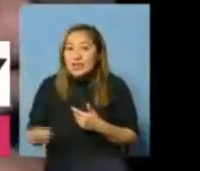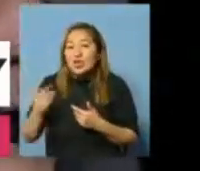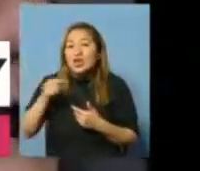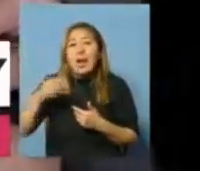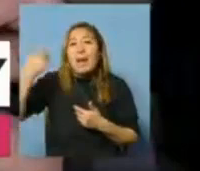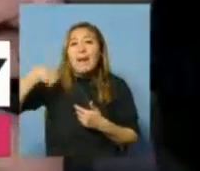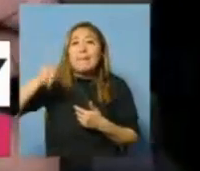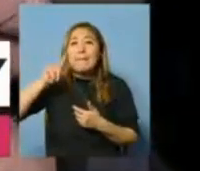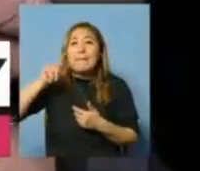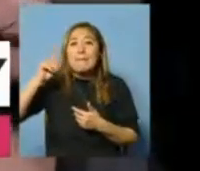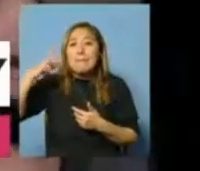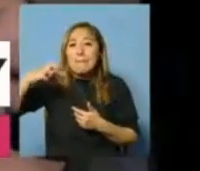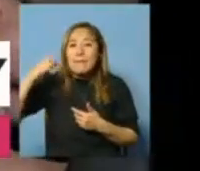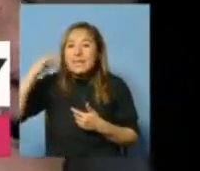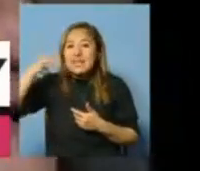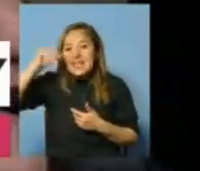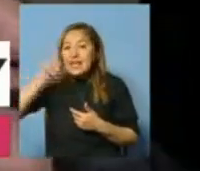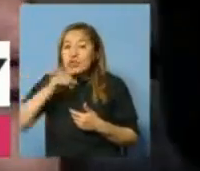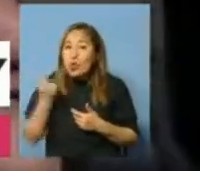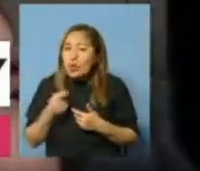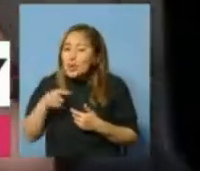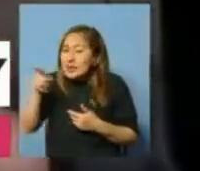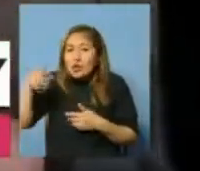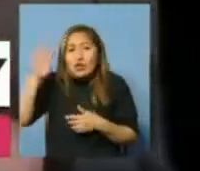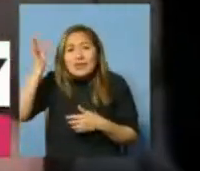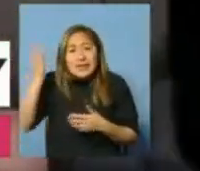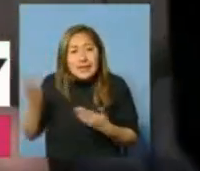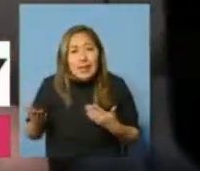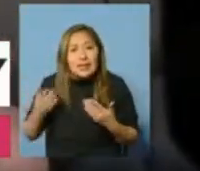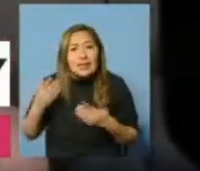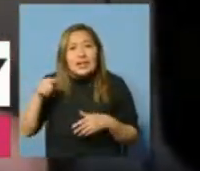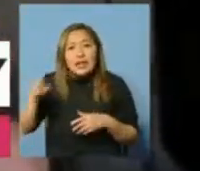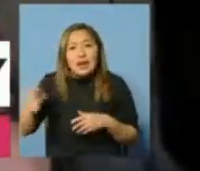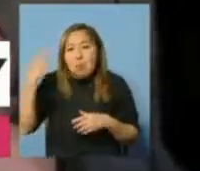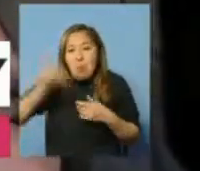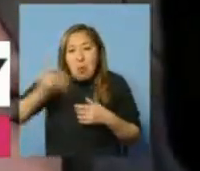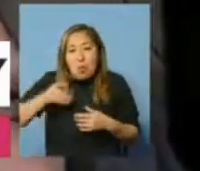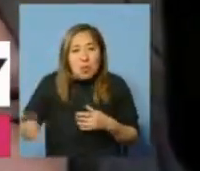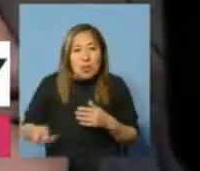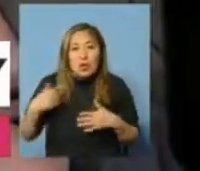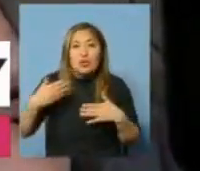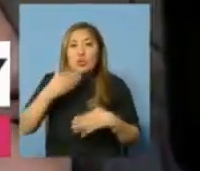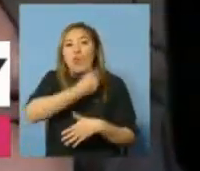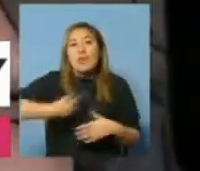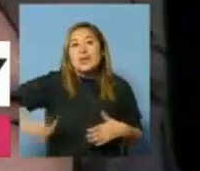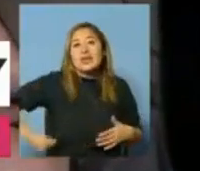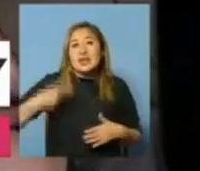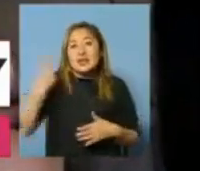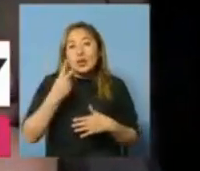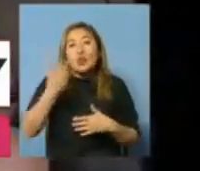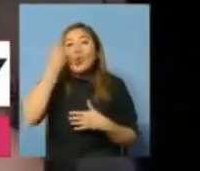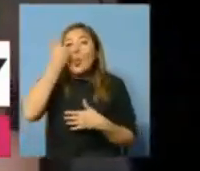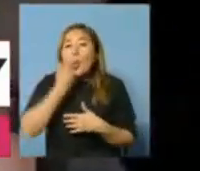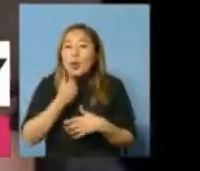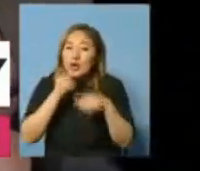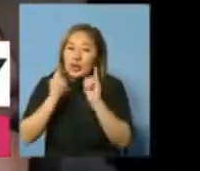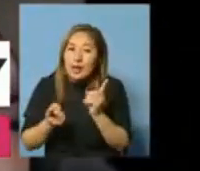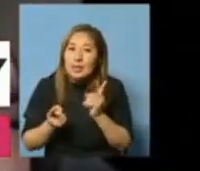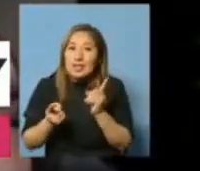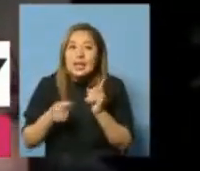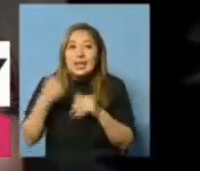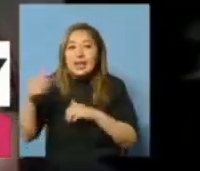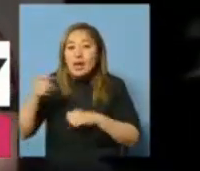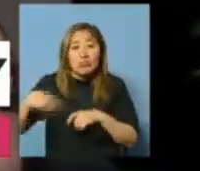Ángel Pichetto, que es una persona que vale mucho, digamos, ¿no? Entonces, que yo creo que va a ser un vicepresidente bueno también, que genere una